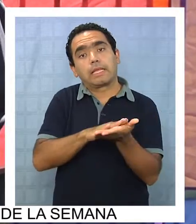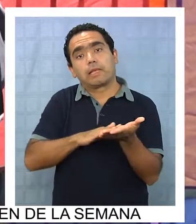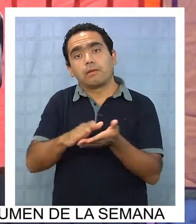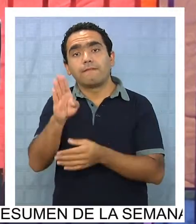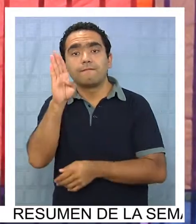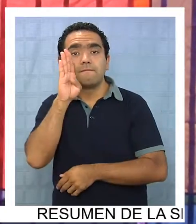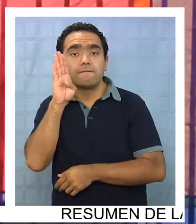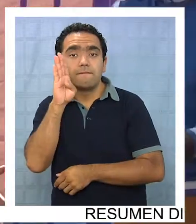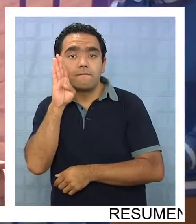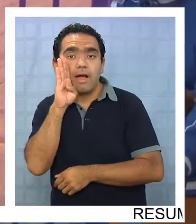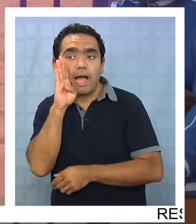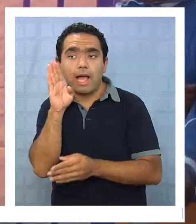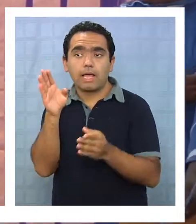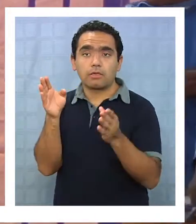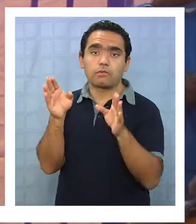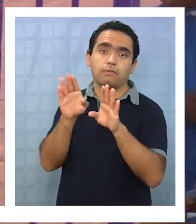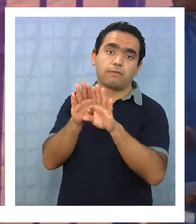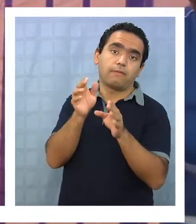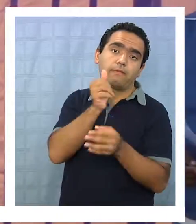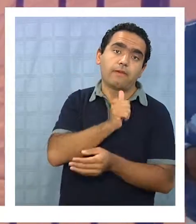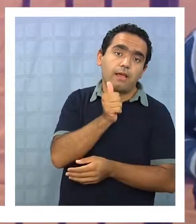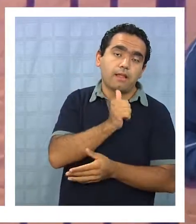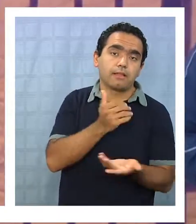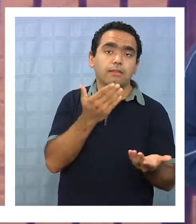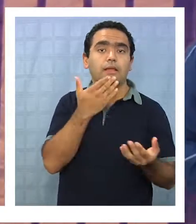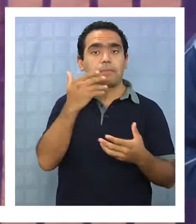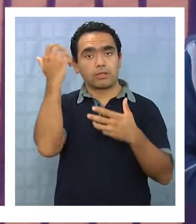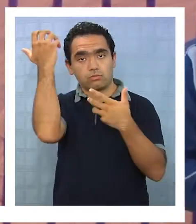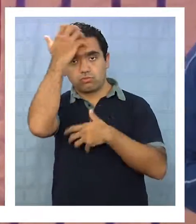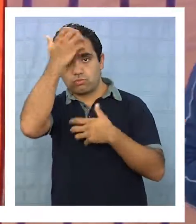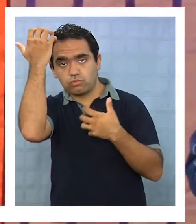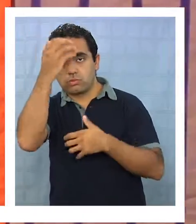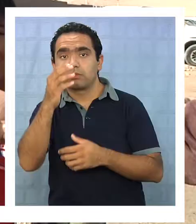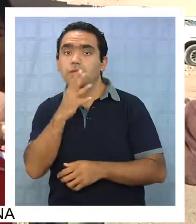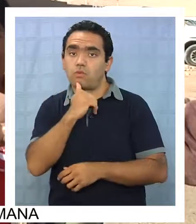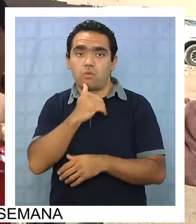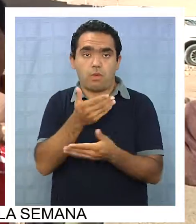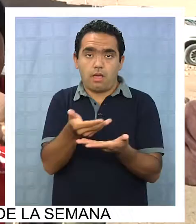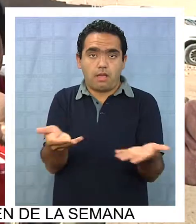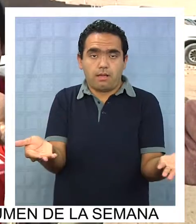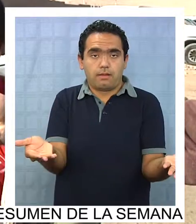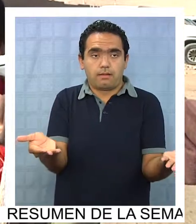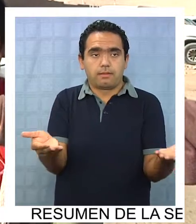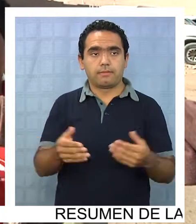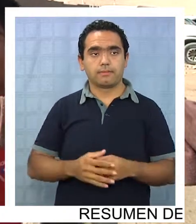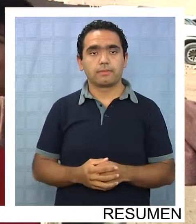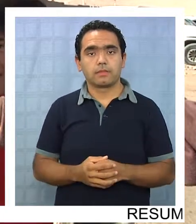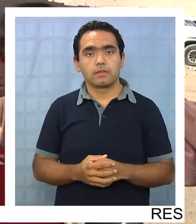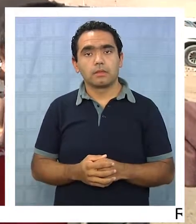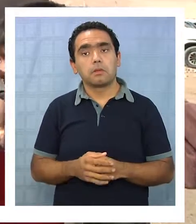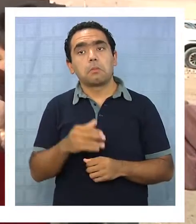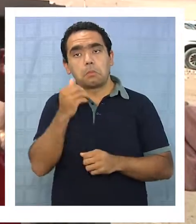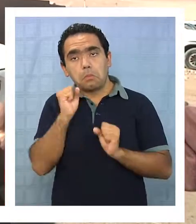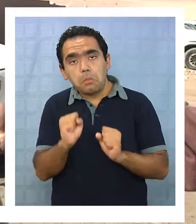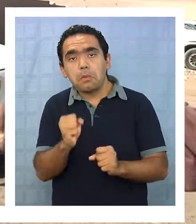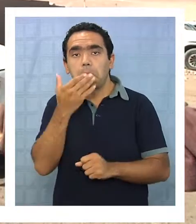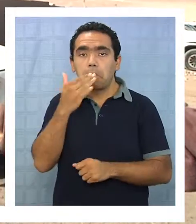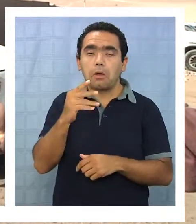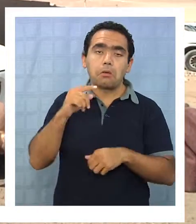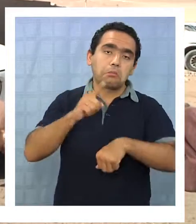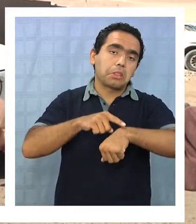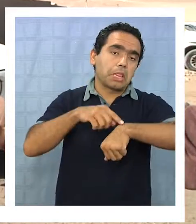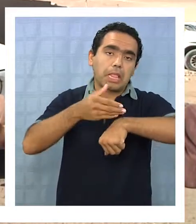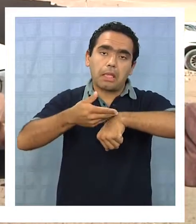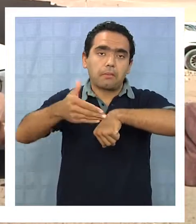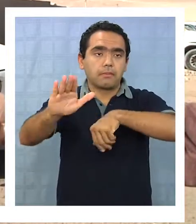cosas que de repente, lo más especial también una ducha, porque no tenemos, ya, cosas que se pueden mejorar en el camino, pero es